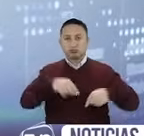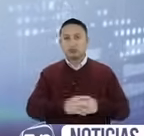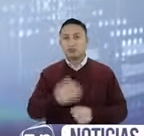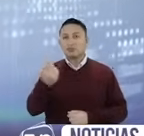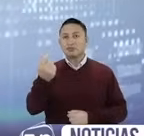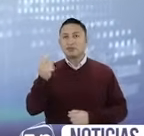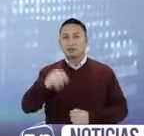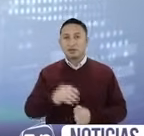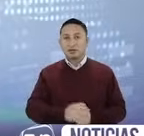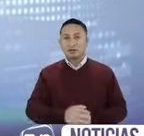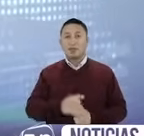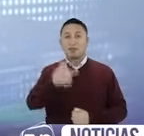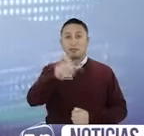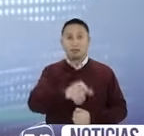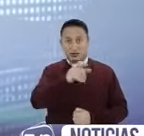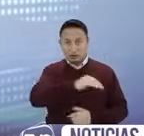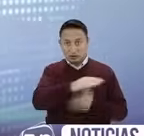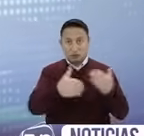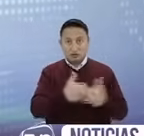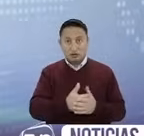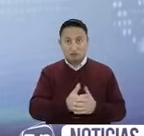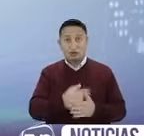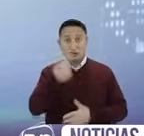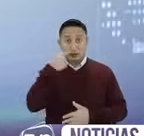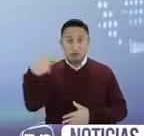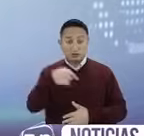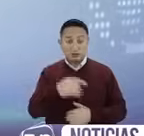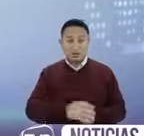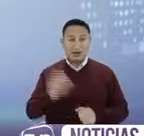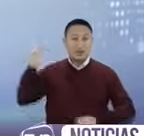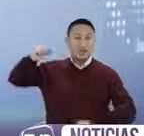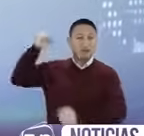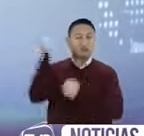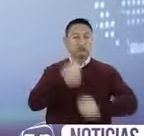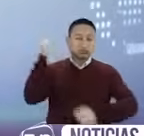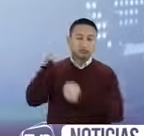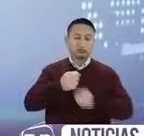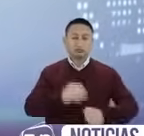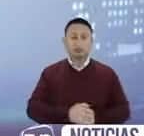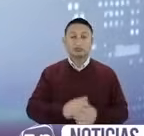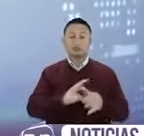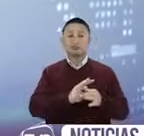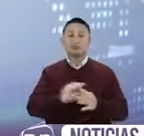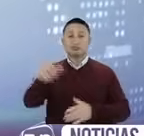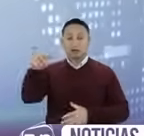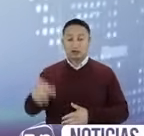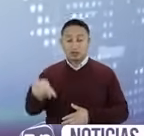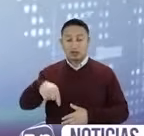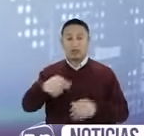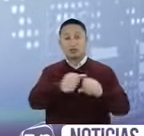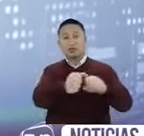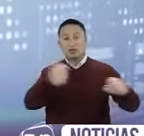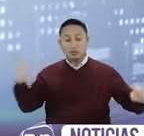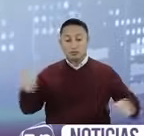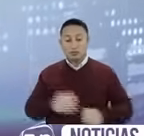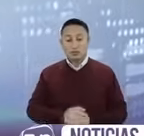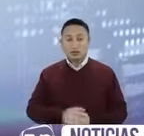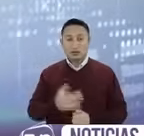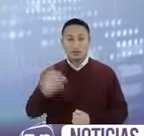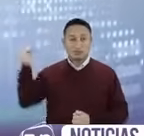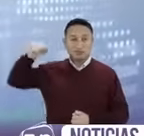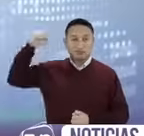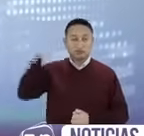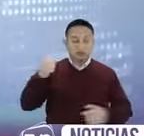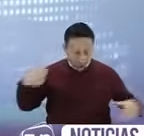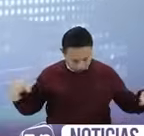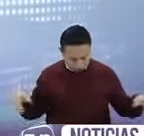a golpear salvajemente al conductor oficial y un trabajador. Mi compañero es el que abre la puerta, ese lo dejaron soñado de un cachazo.